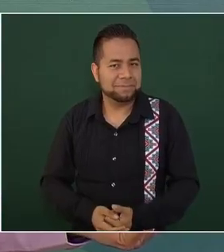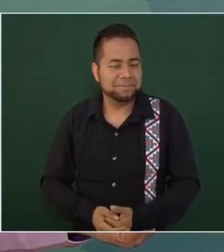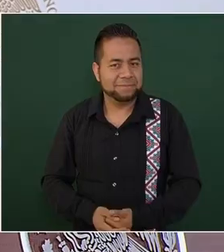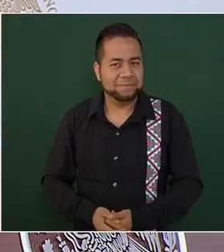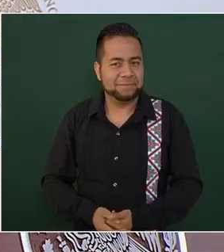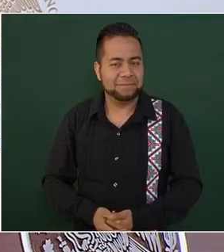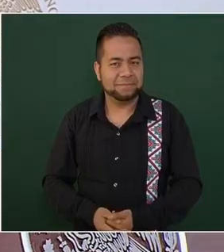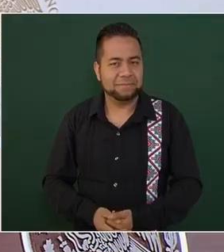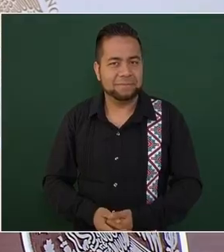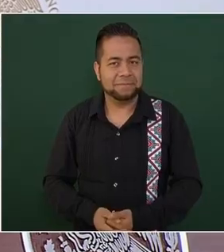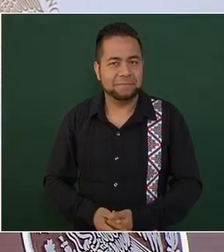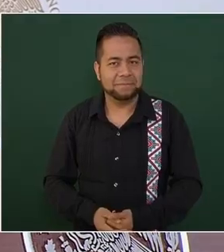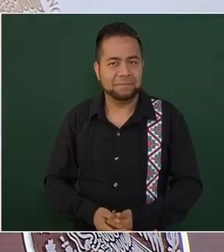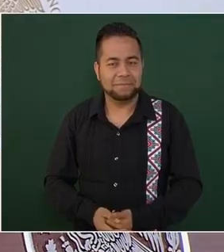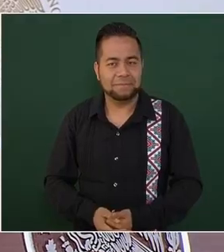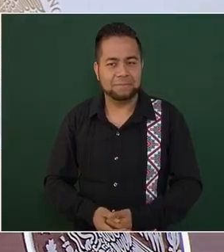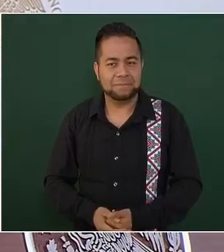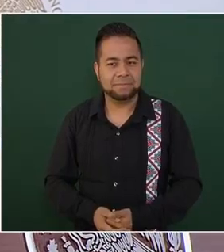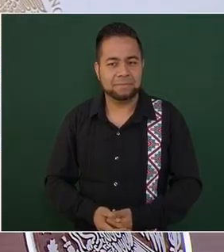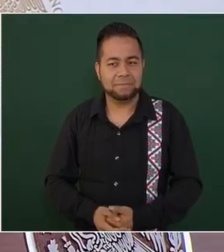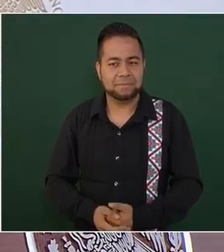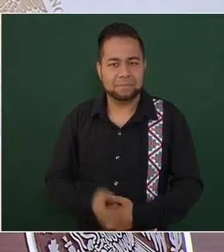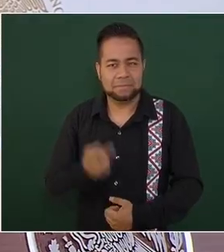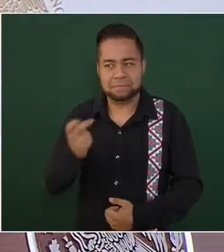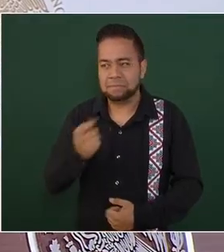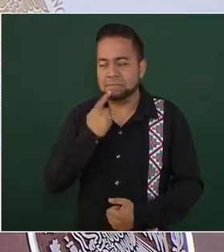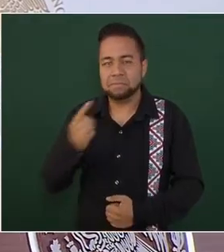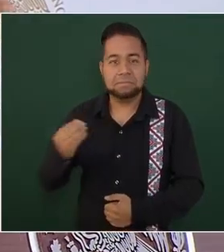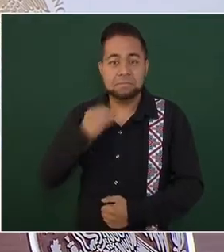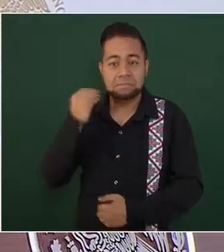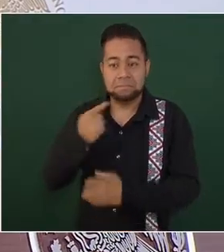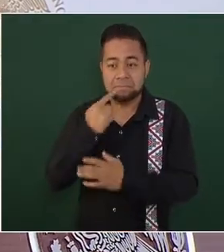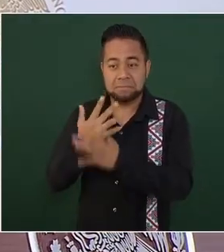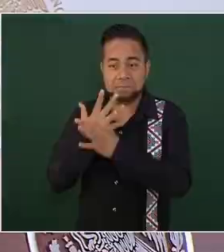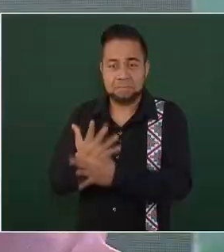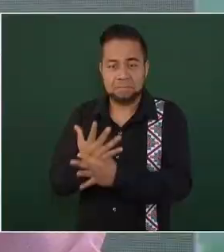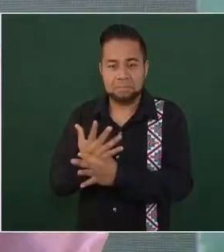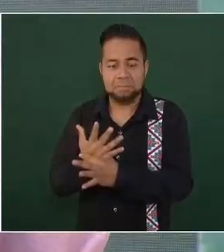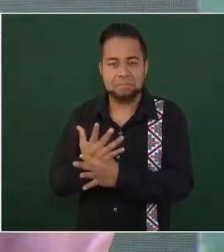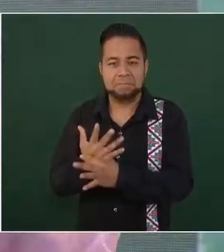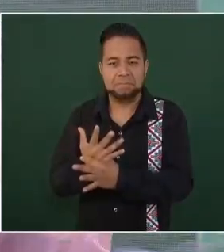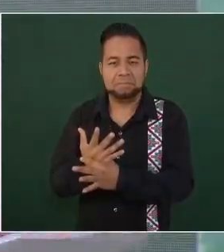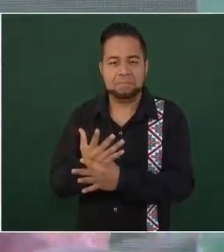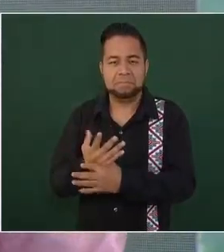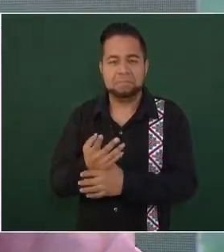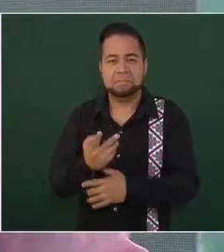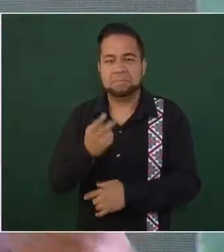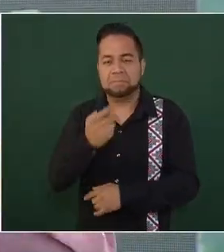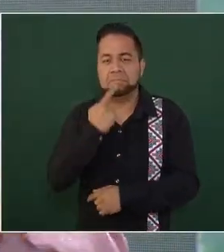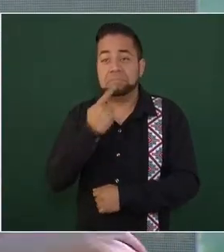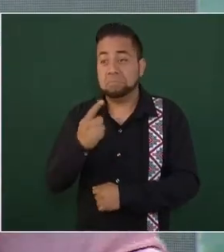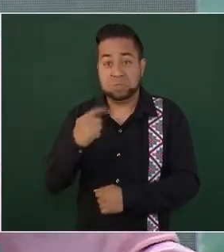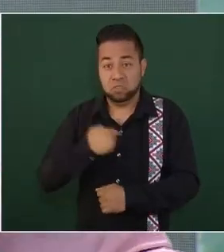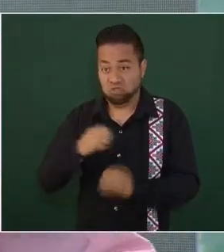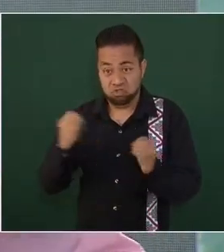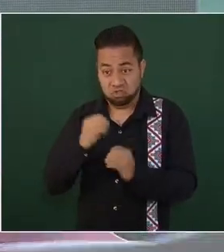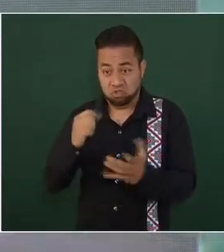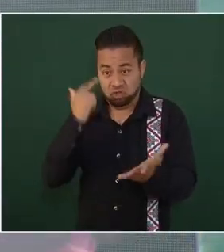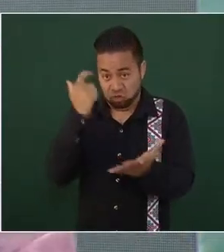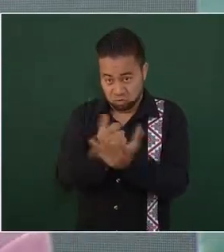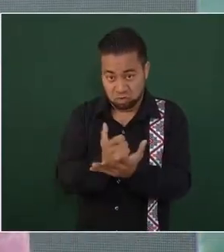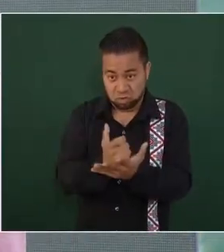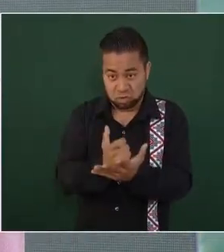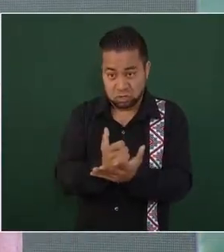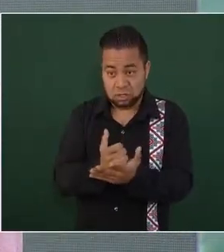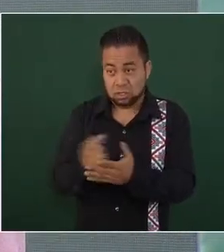que además ya era cosa como dicen los abogados juzgada y que si no pagaba me